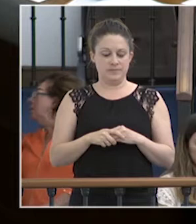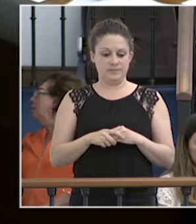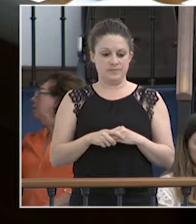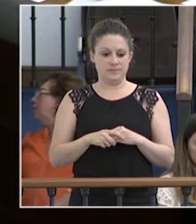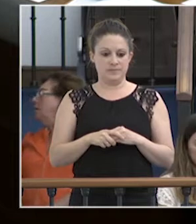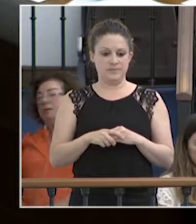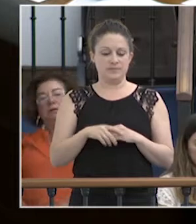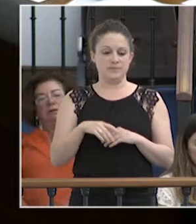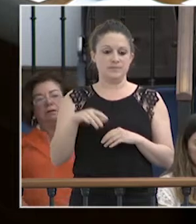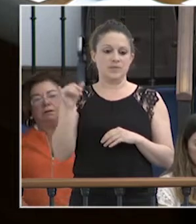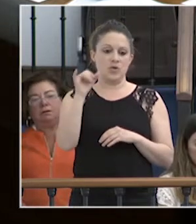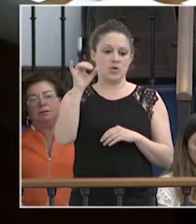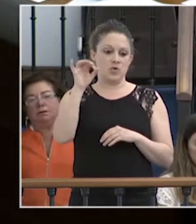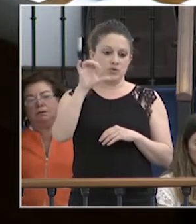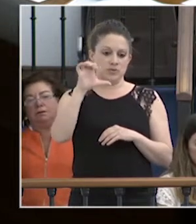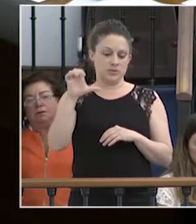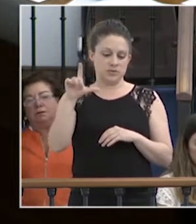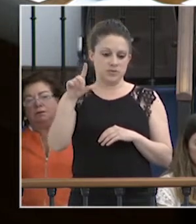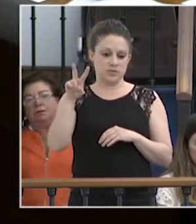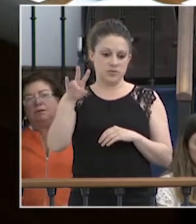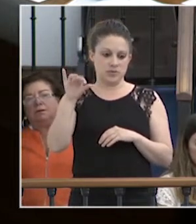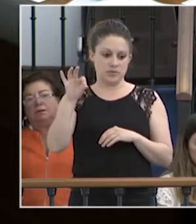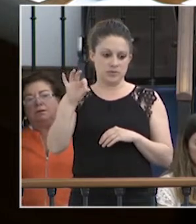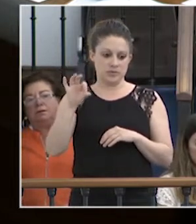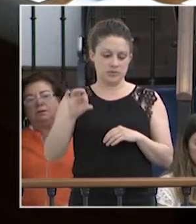don José Luis Martínez Guijarro,